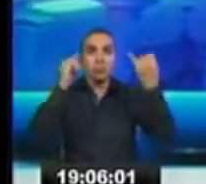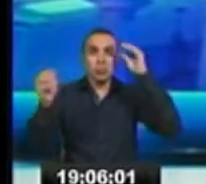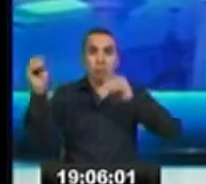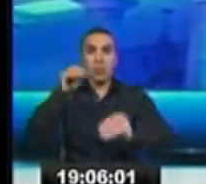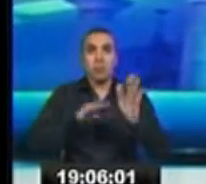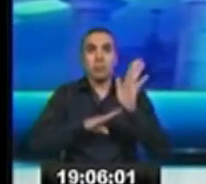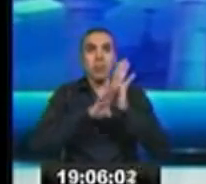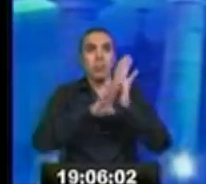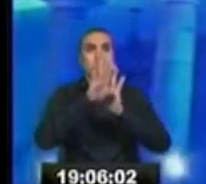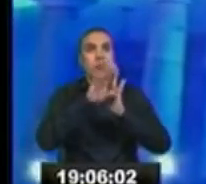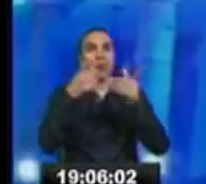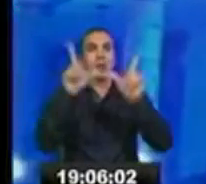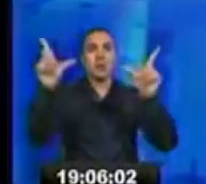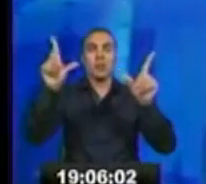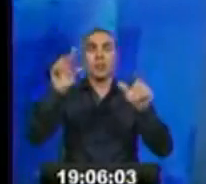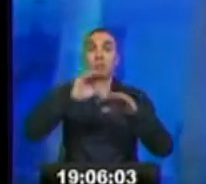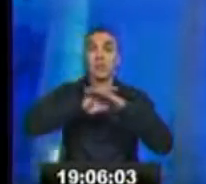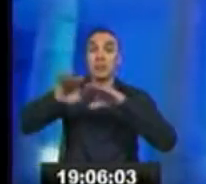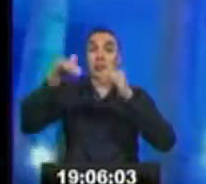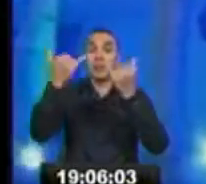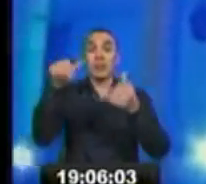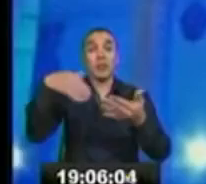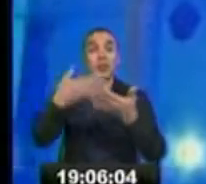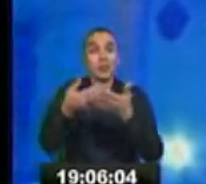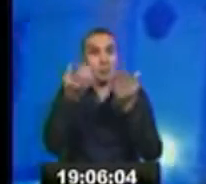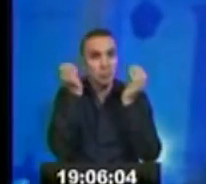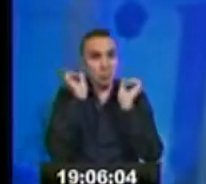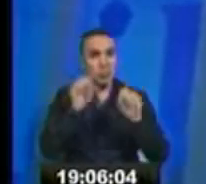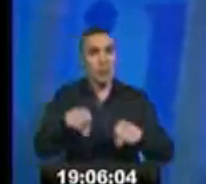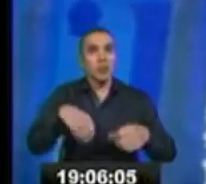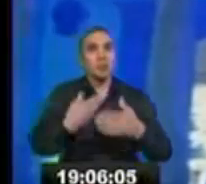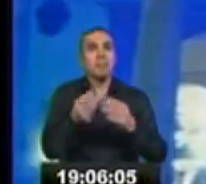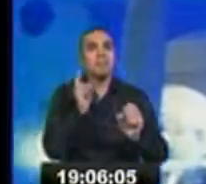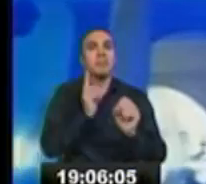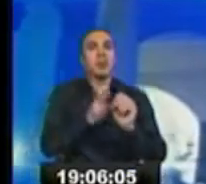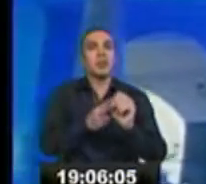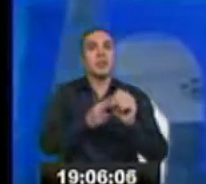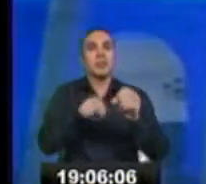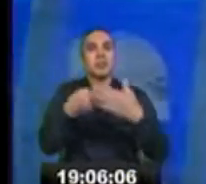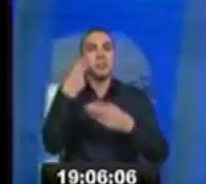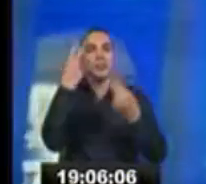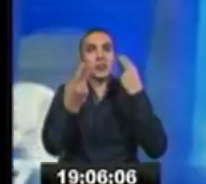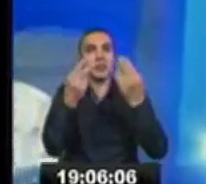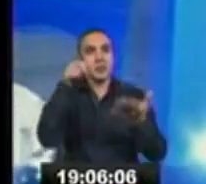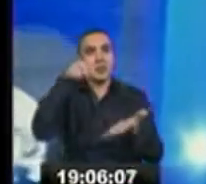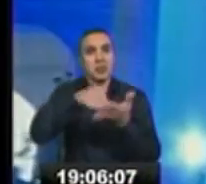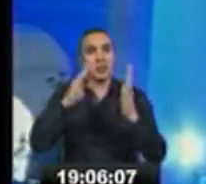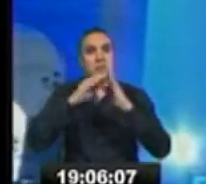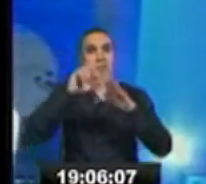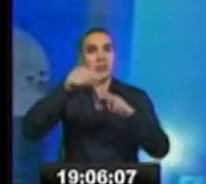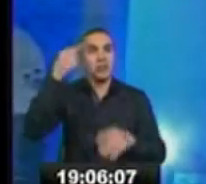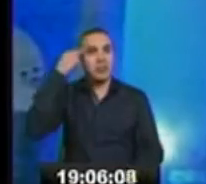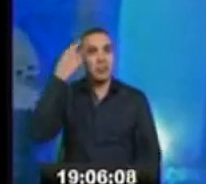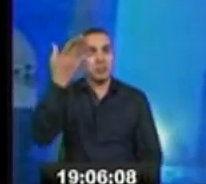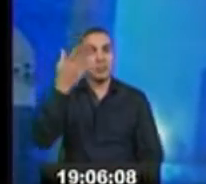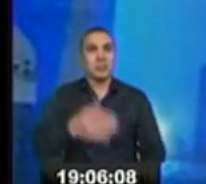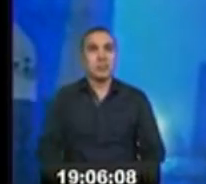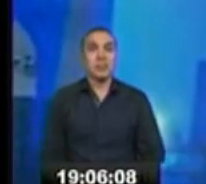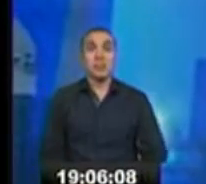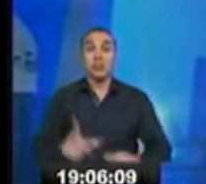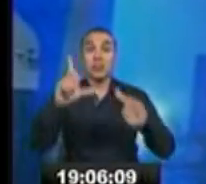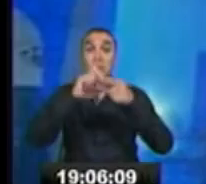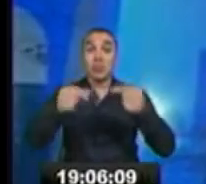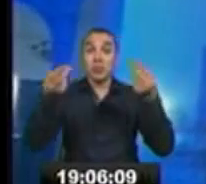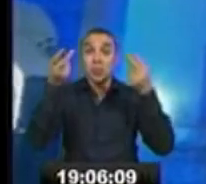progresistas de liberación. Así que la invitación está hecha para que ustedes también puedan participar de estas visitas acá en el Palacio de Carondelet.